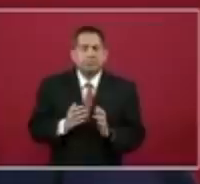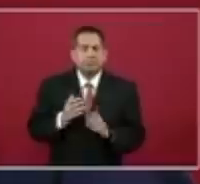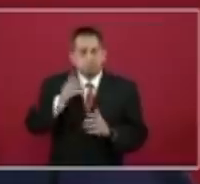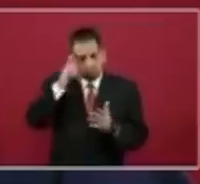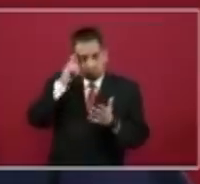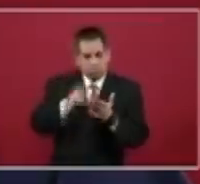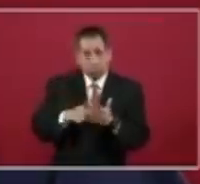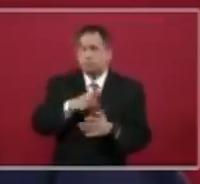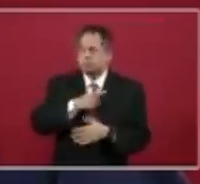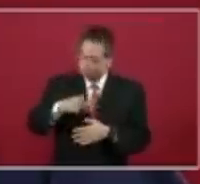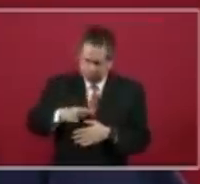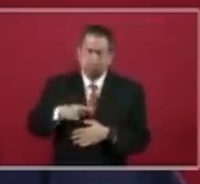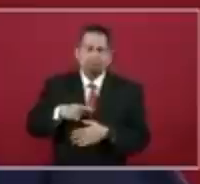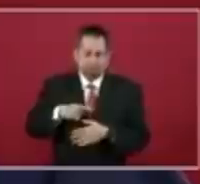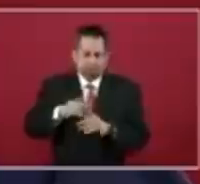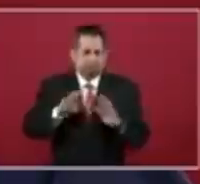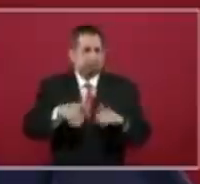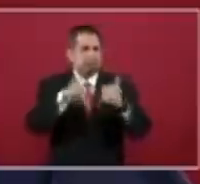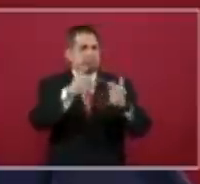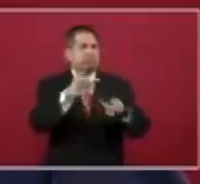creo que debe de hacerse la consulta